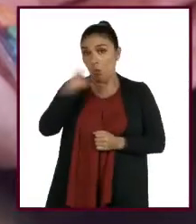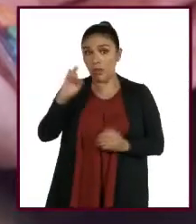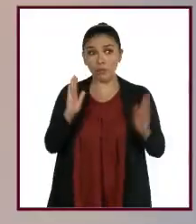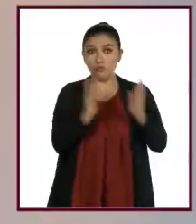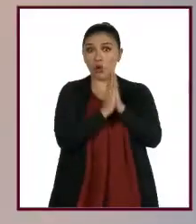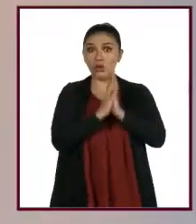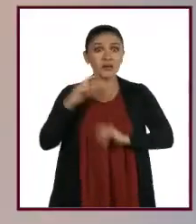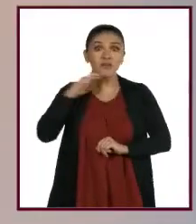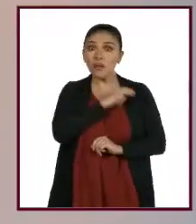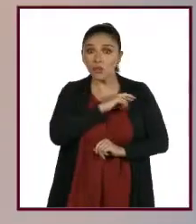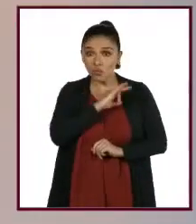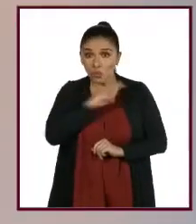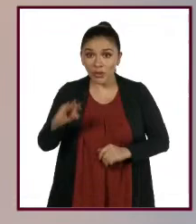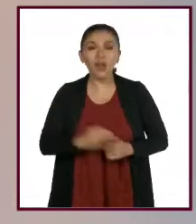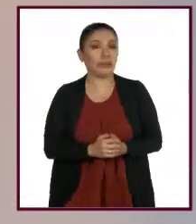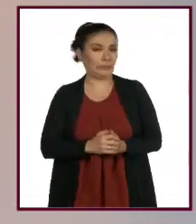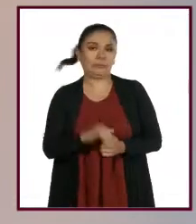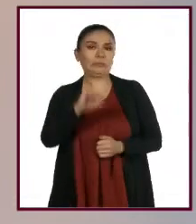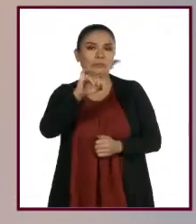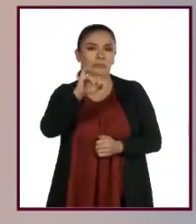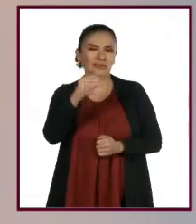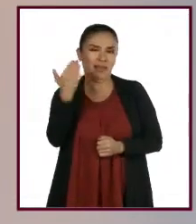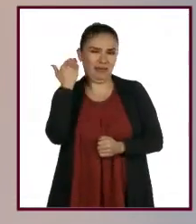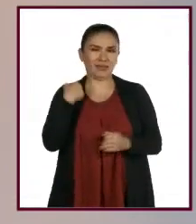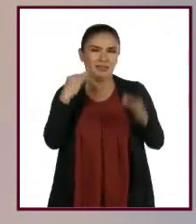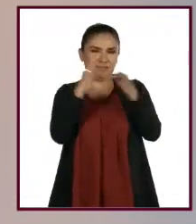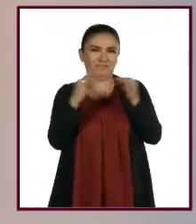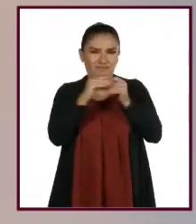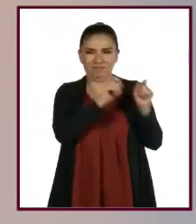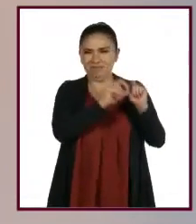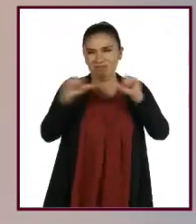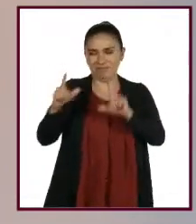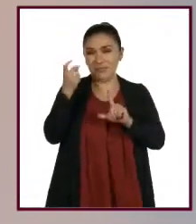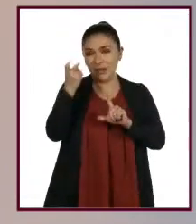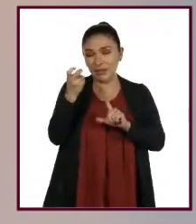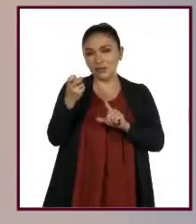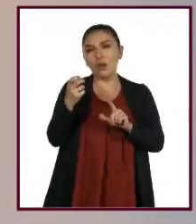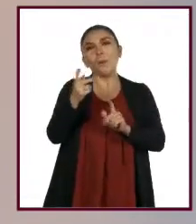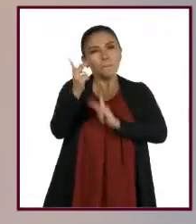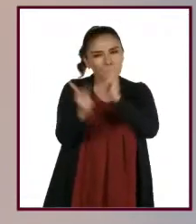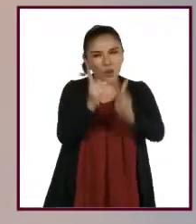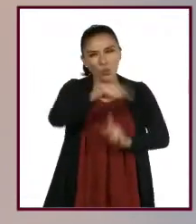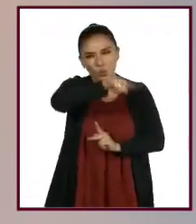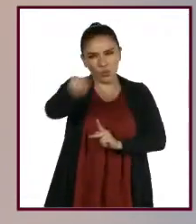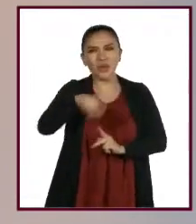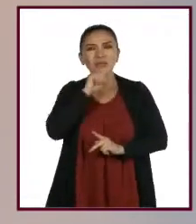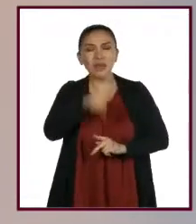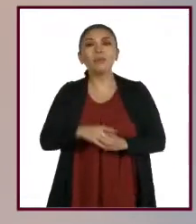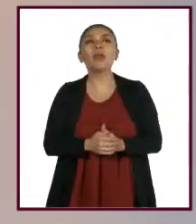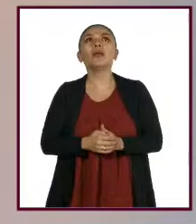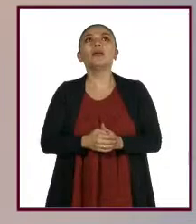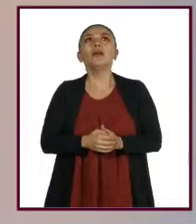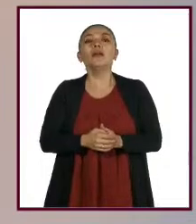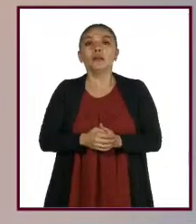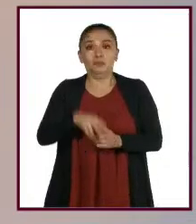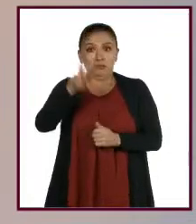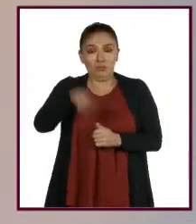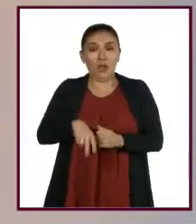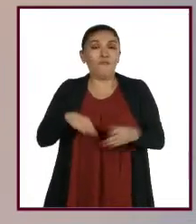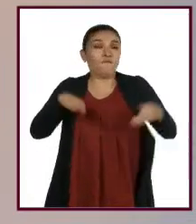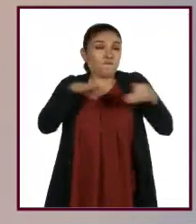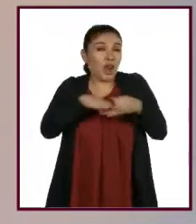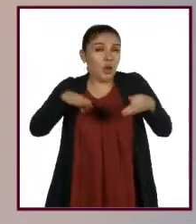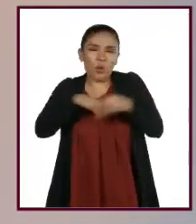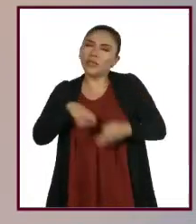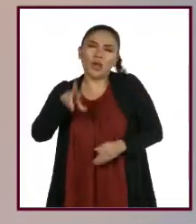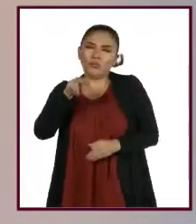Sí, efectivamente, como lo habíamos comentado en diapositivas previas y en preguntas anteriores, no es tan frecuente,